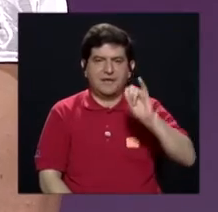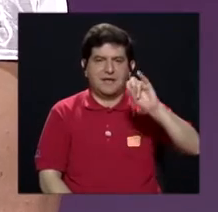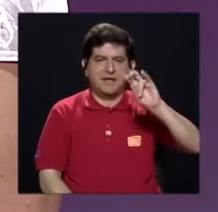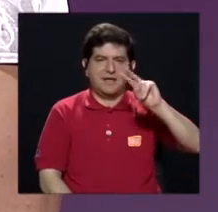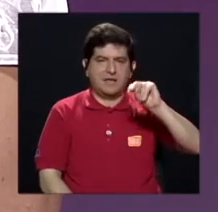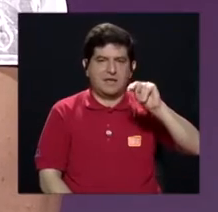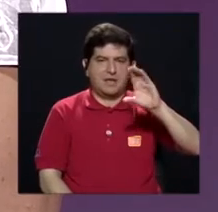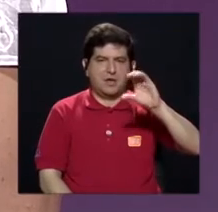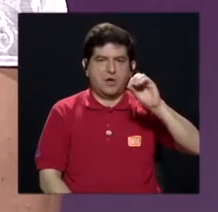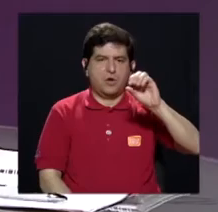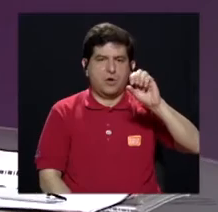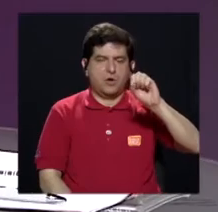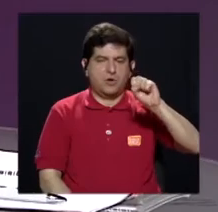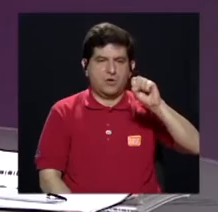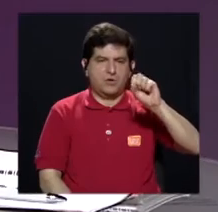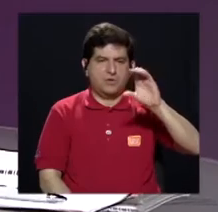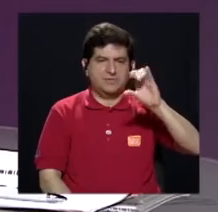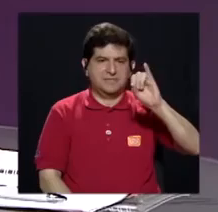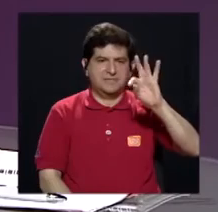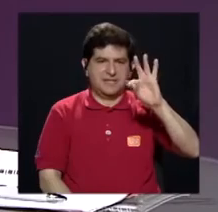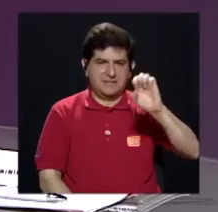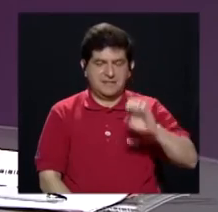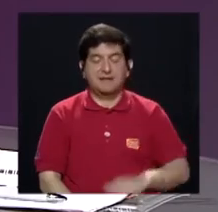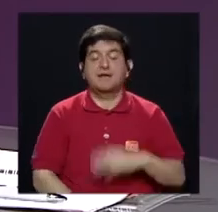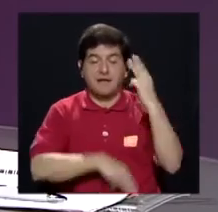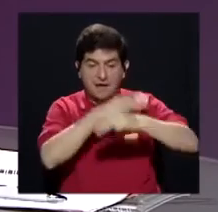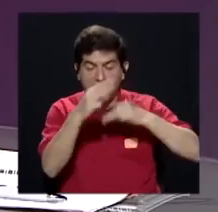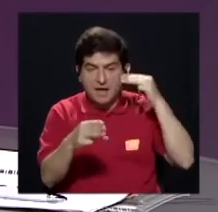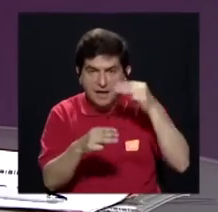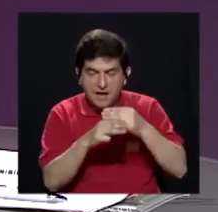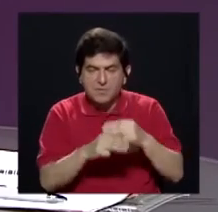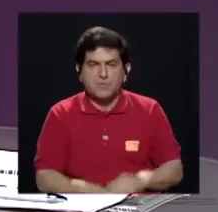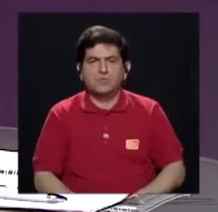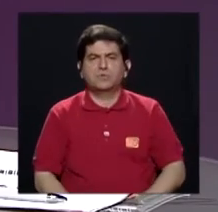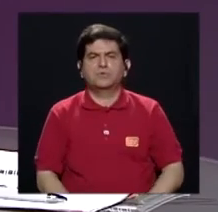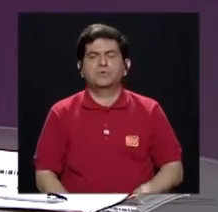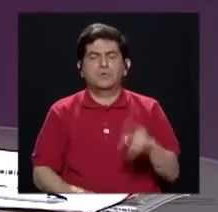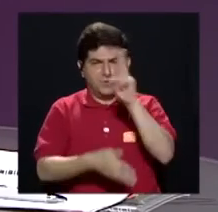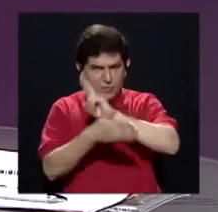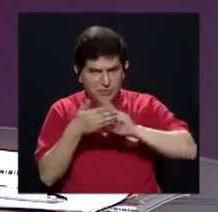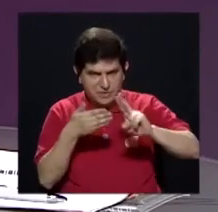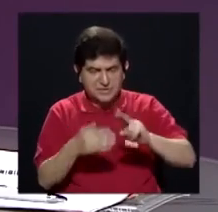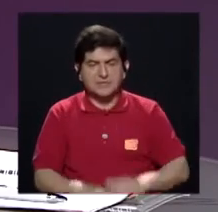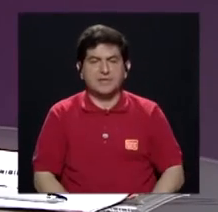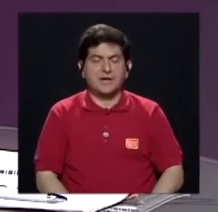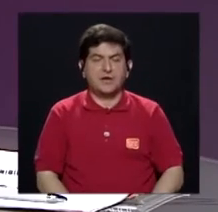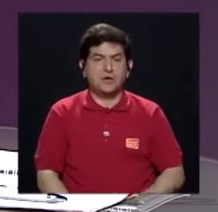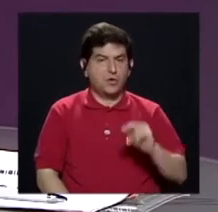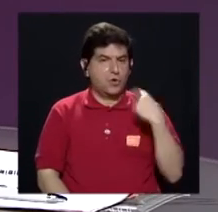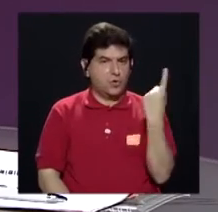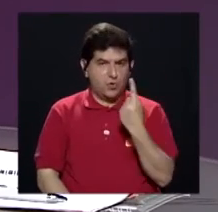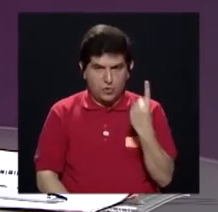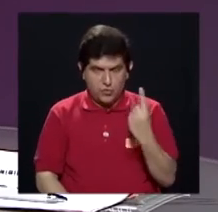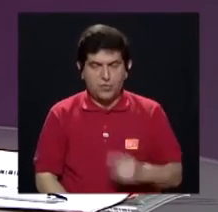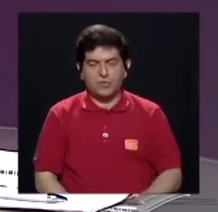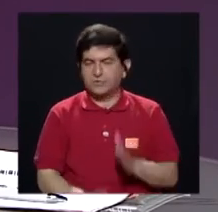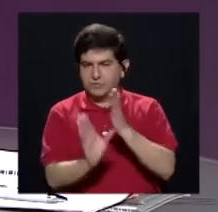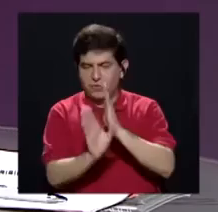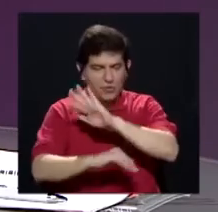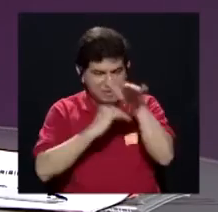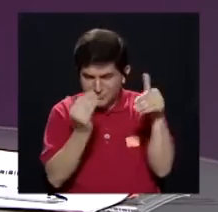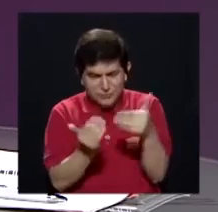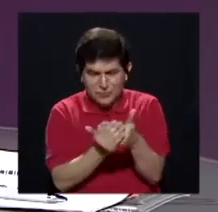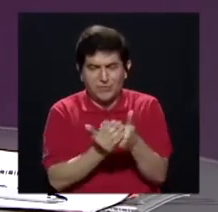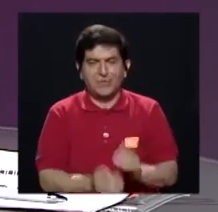¿Va? El tema es que en el mundo académico, y eso no es solamente de la psicología sino de todo el mundo académico, al haber estado